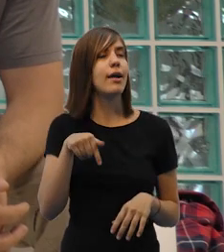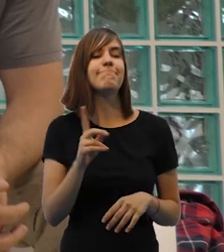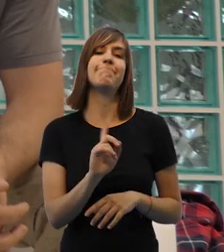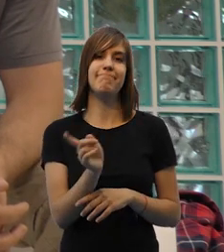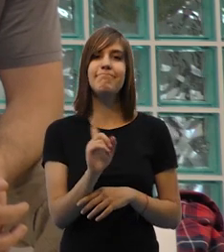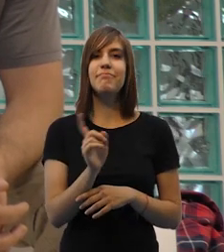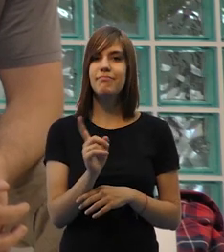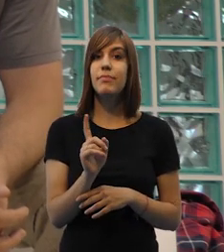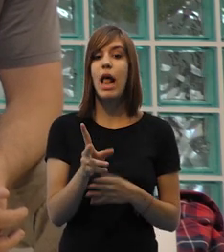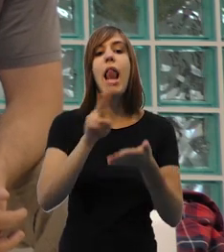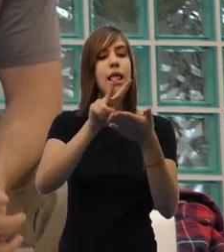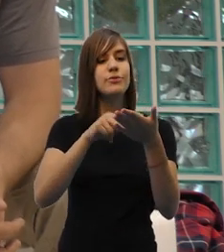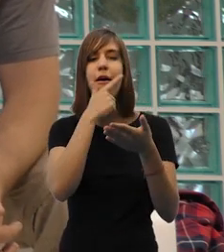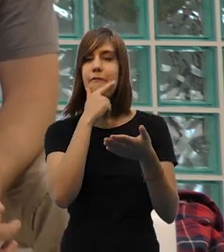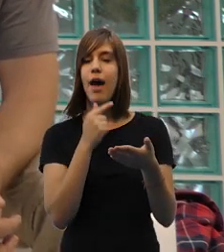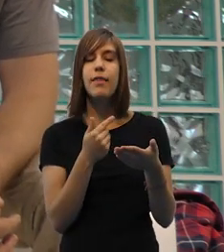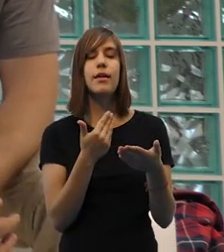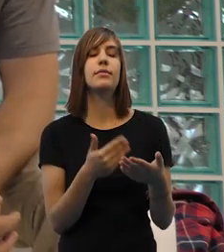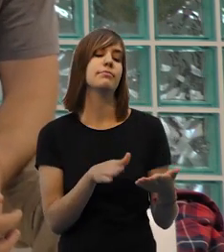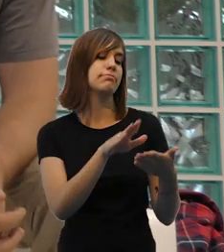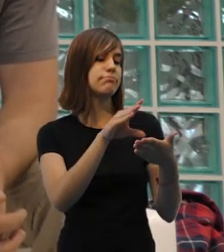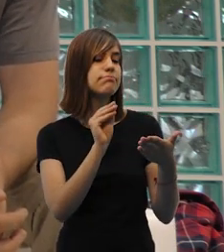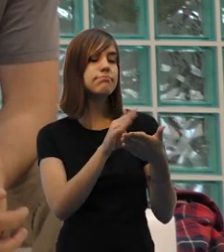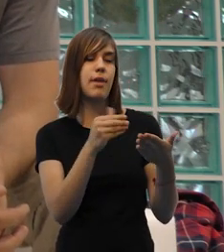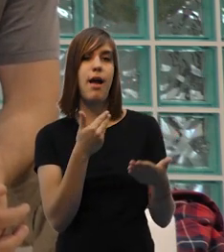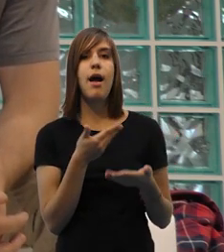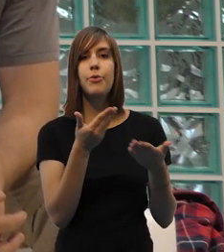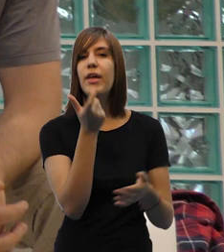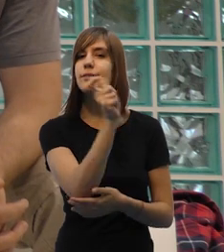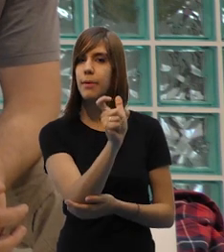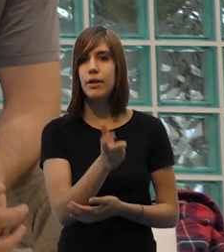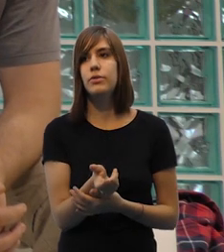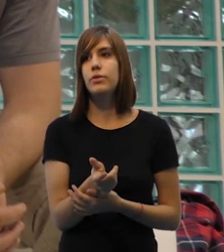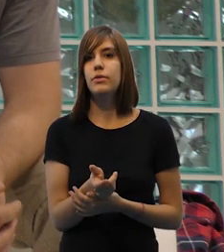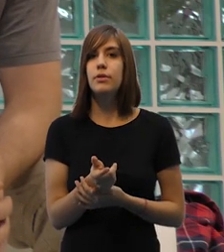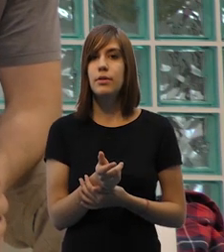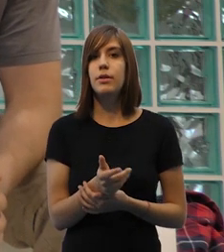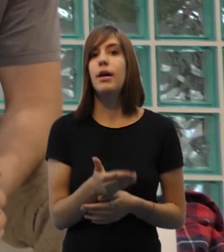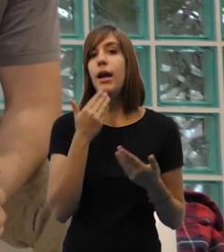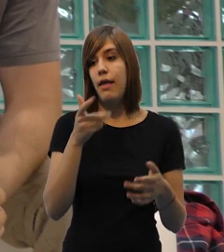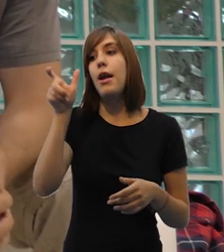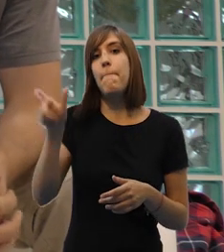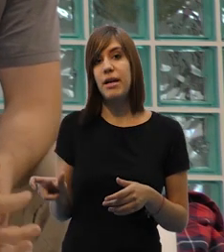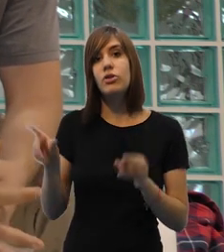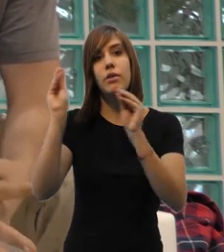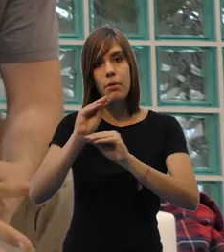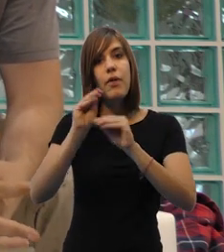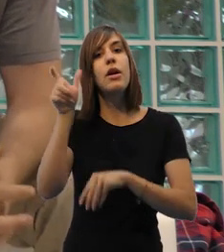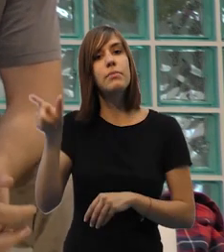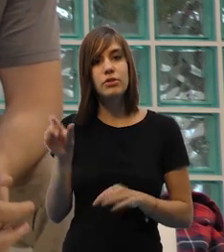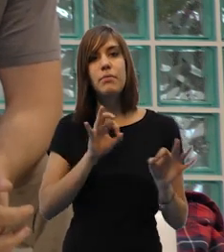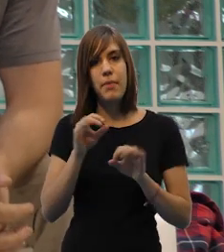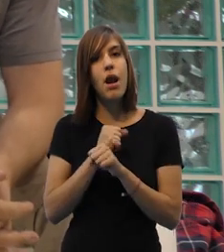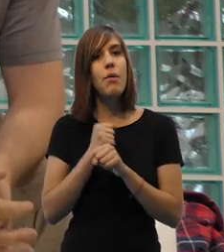pues con lectura fácil te ayuda a comprender los términos. Las buenas preparadoras que te ayudan también más. Con los docentes,